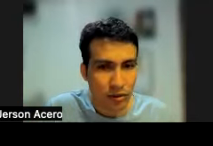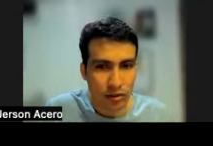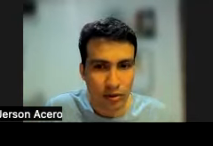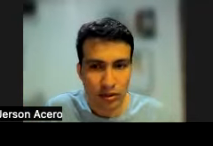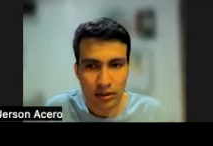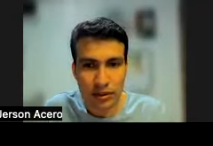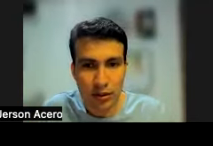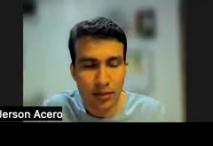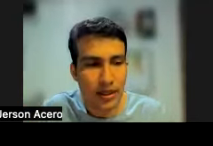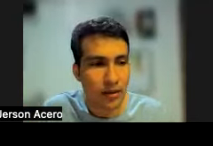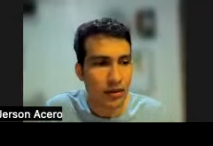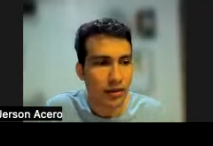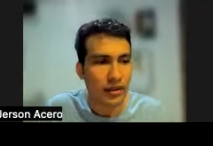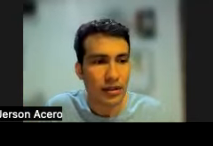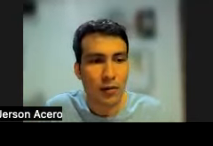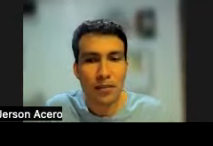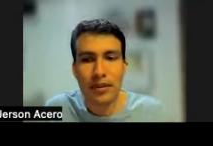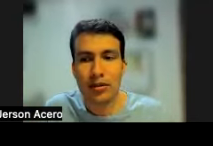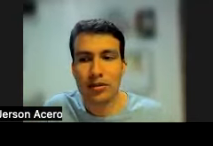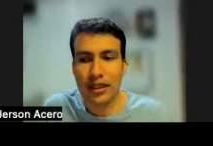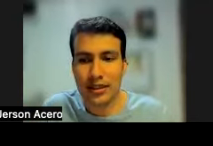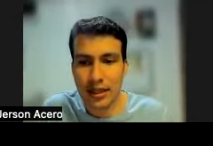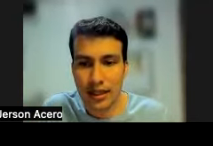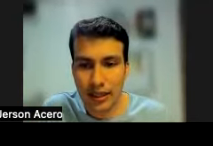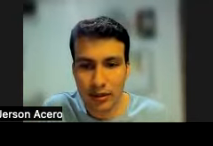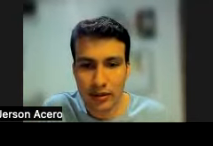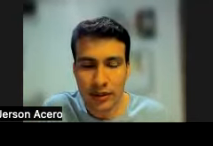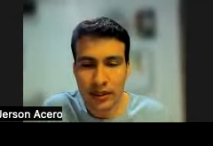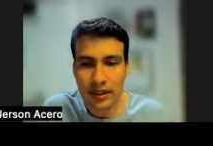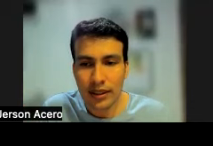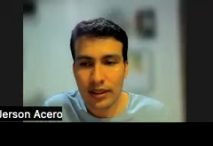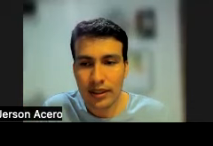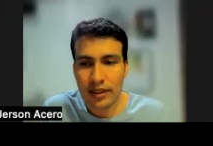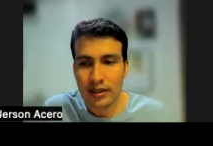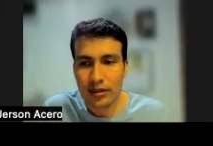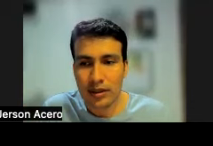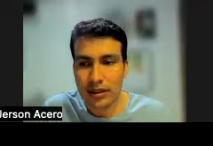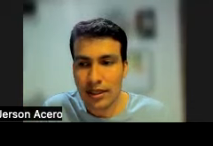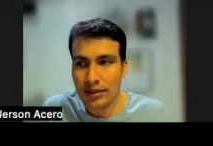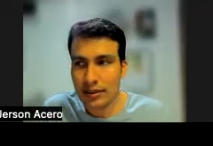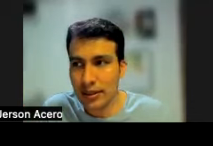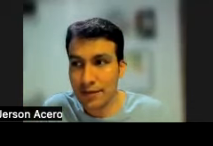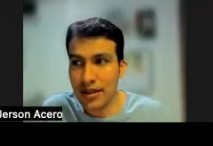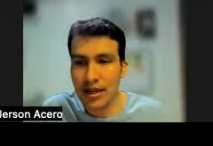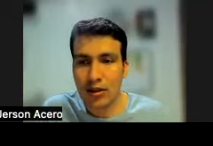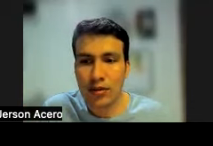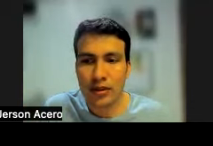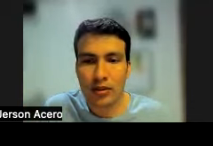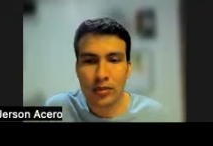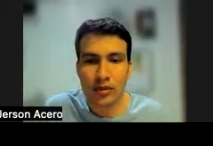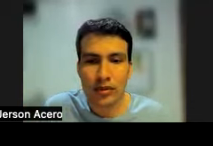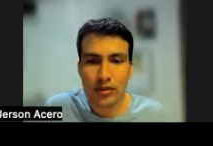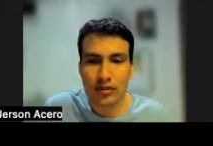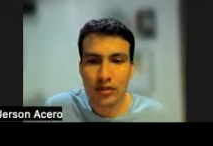los otros, y lo vemos allí cuando dice un virus extranjero. Entonces se refiere al